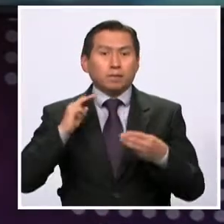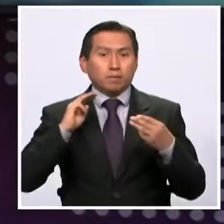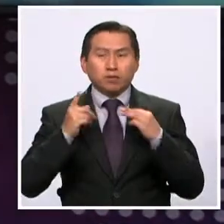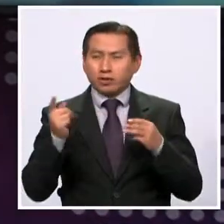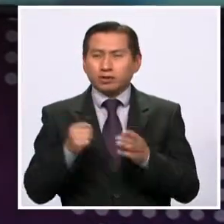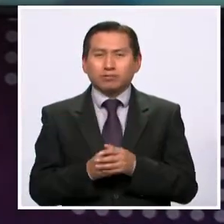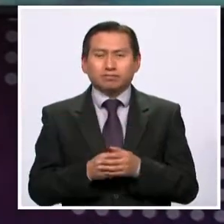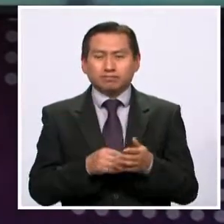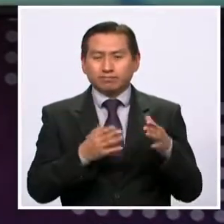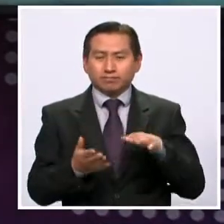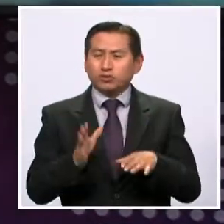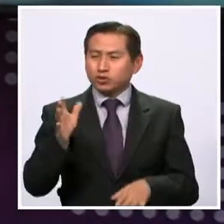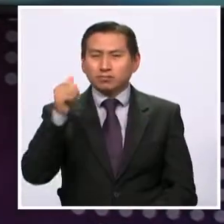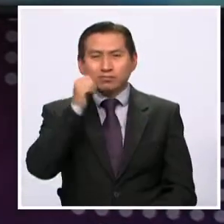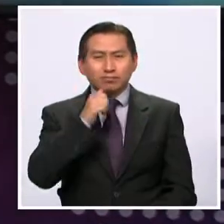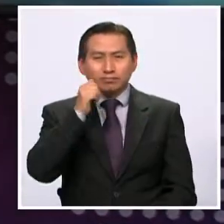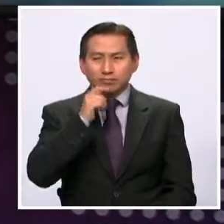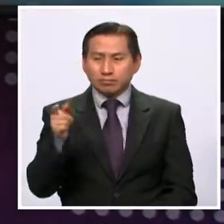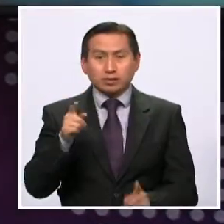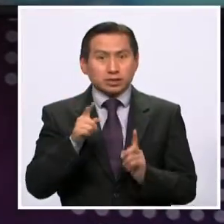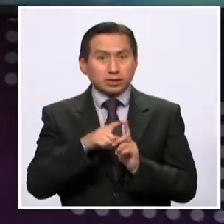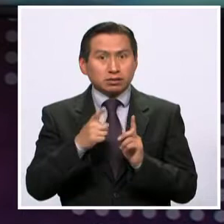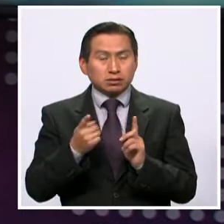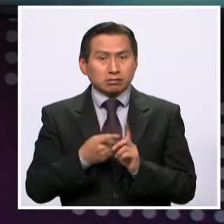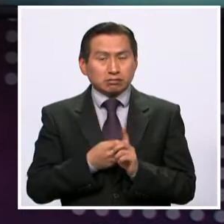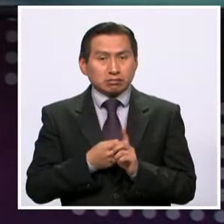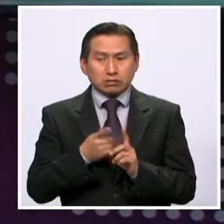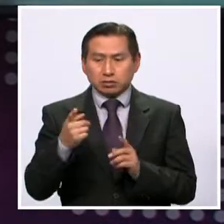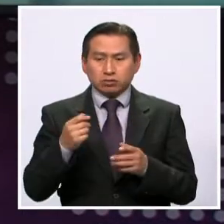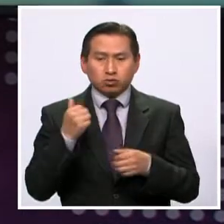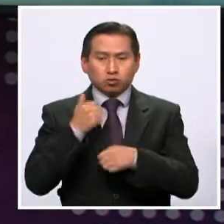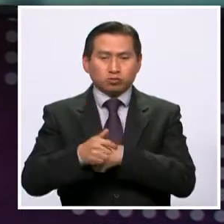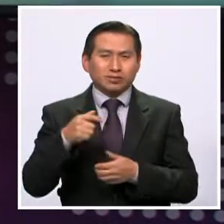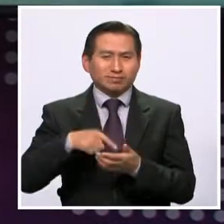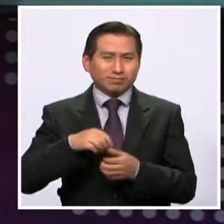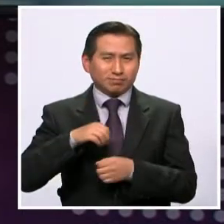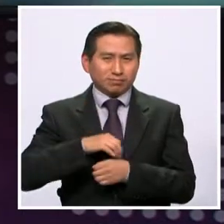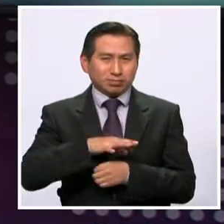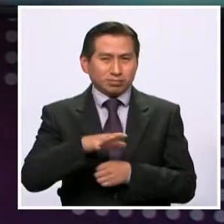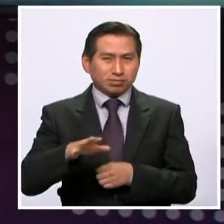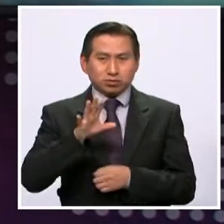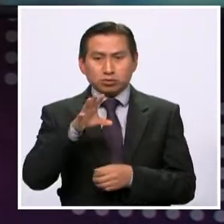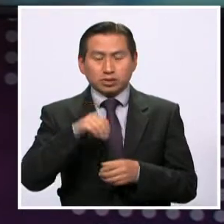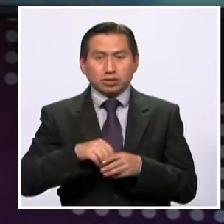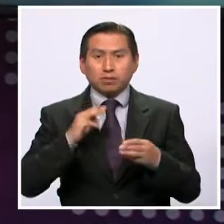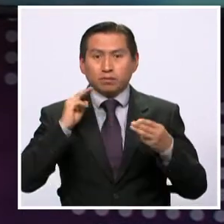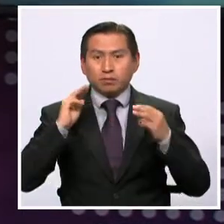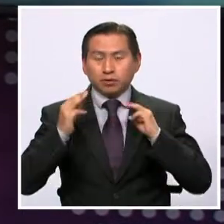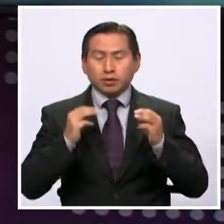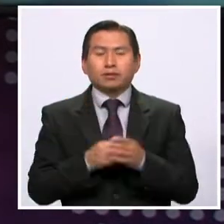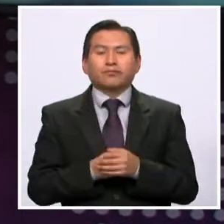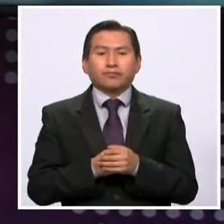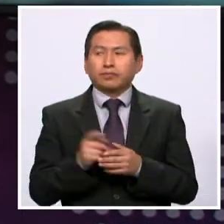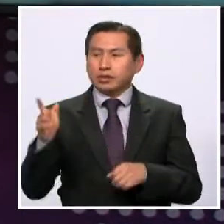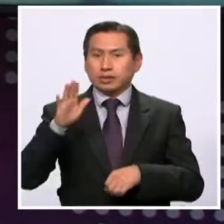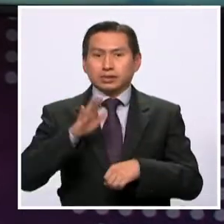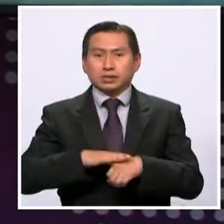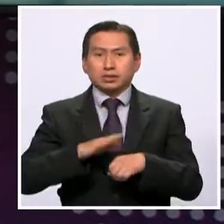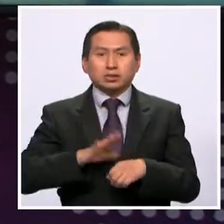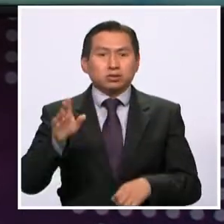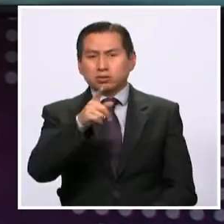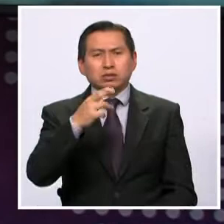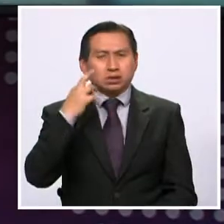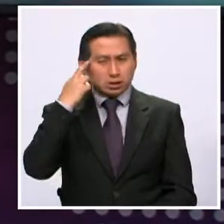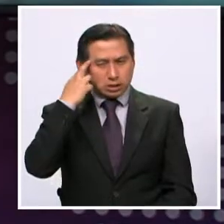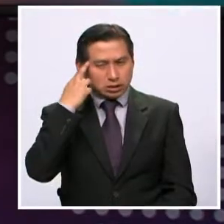tras el fallecimiento de una mujer embarazada víctima del coronavirus en este municipio. Ha llamado a la reflexión a los